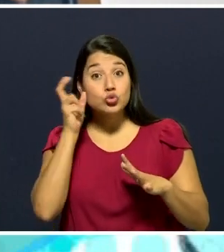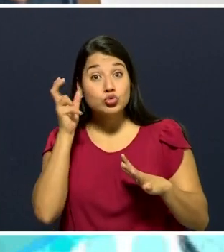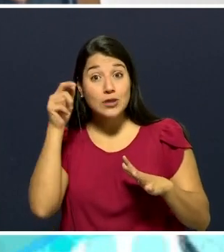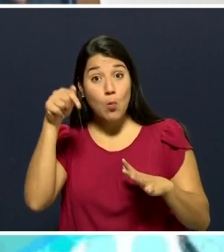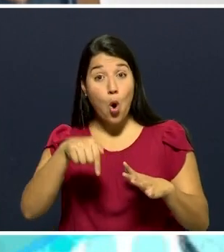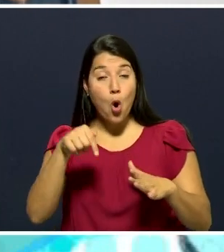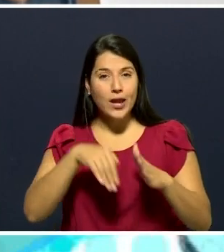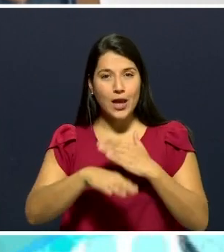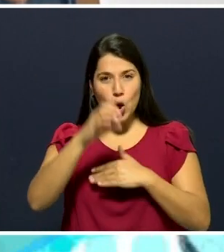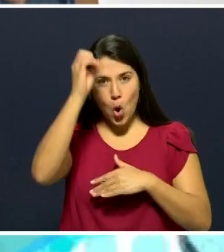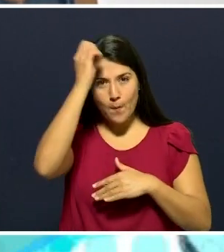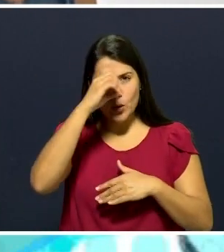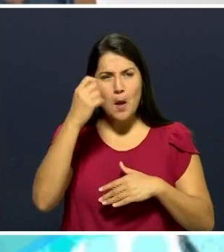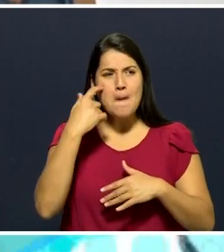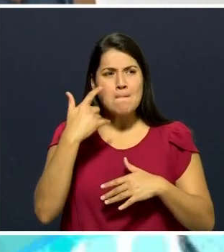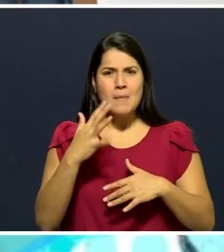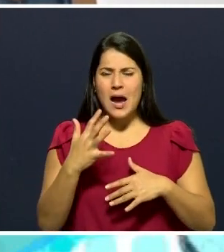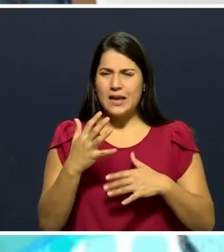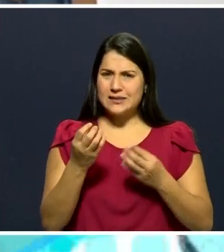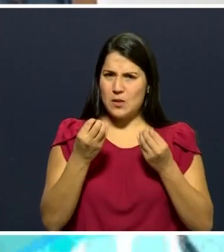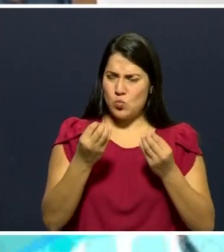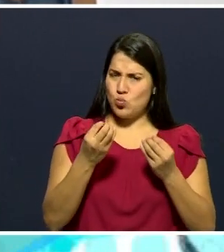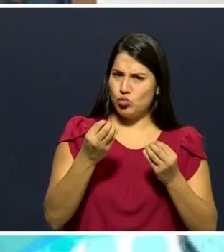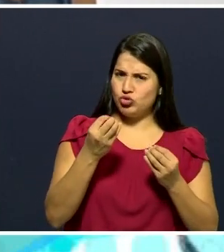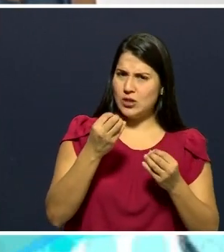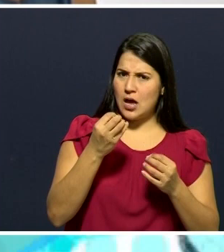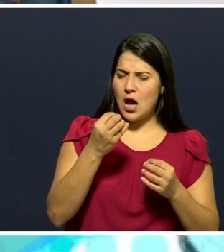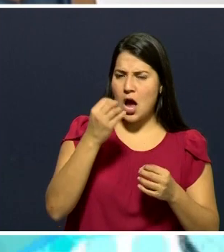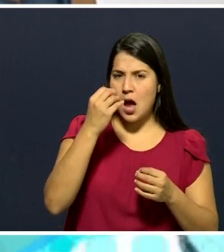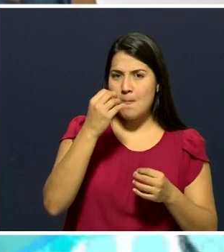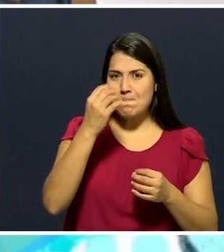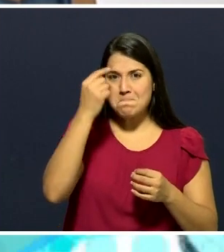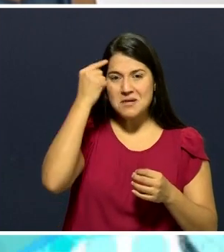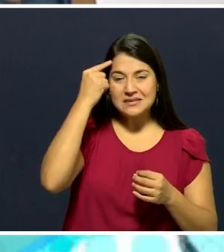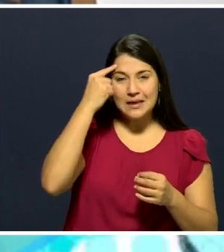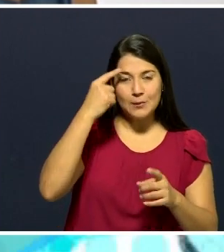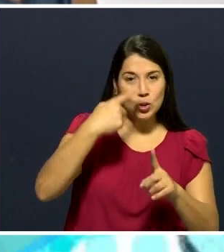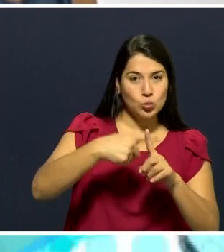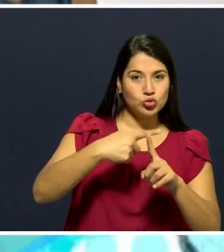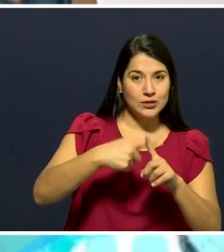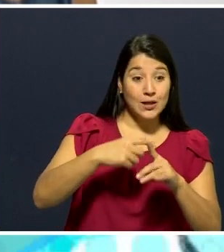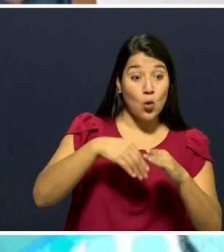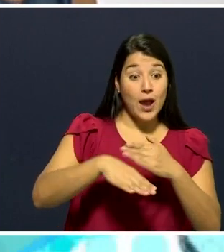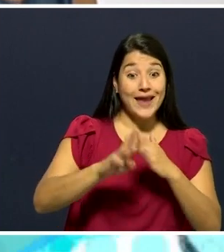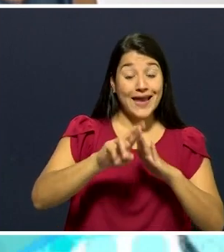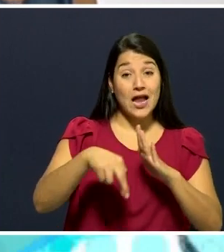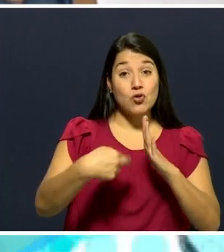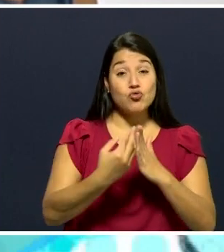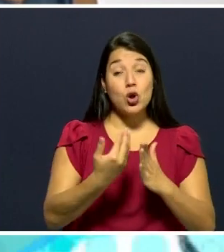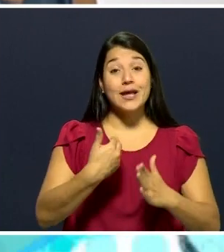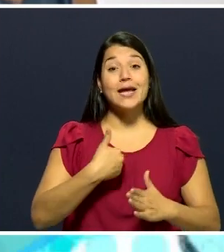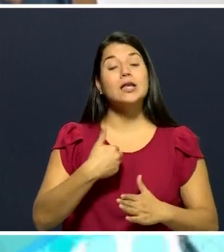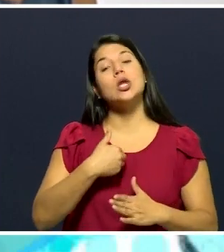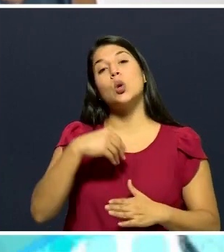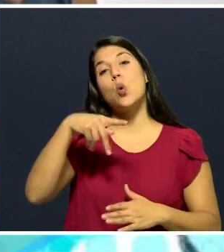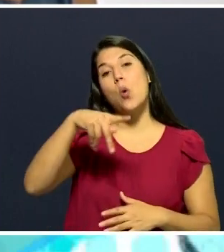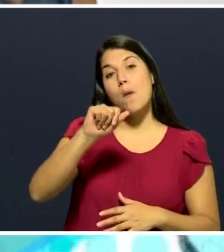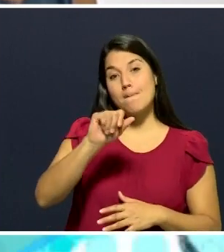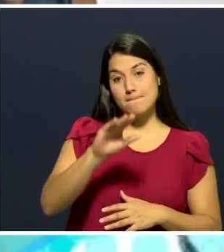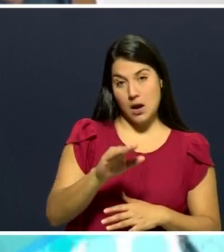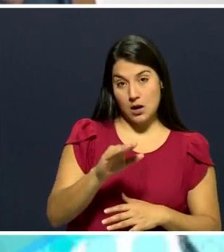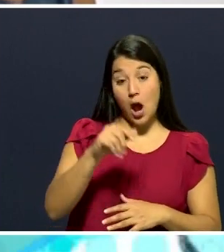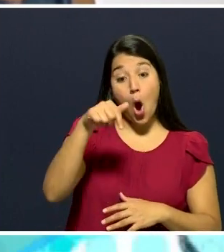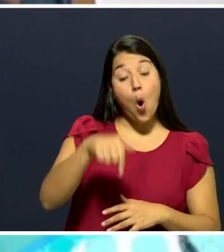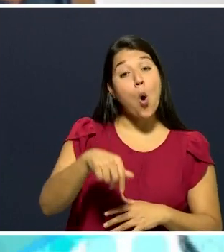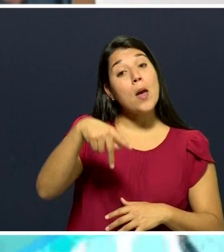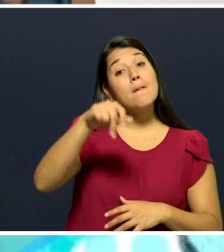hay un excesivo optimismo en el papel que ha tenido el Partido Acción Ciudadana, que finalmente, si bien logra establecer acuerdos